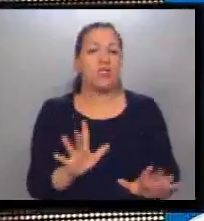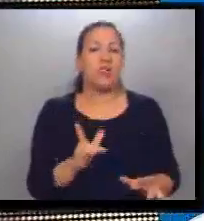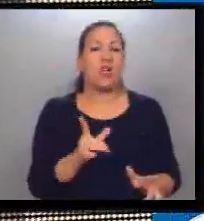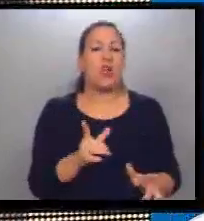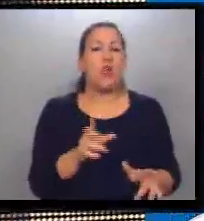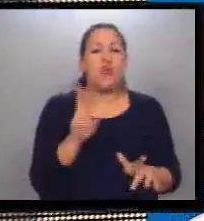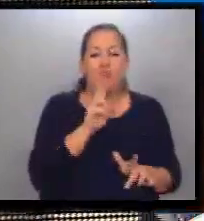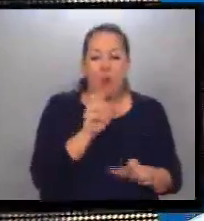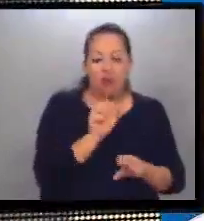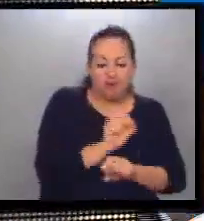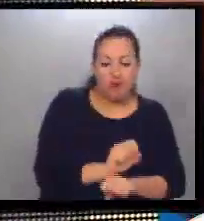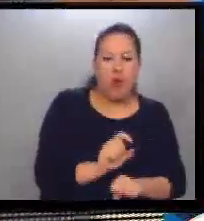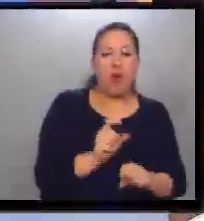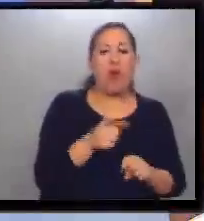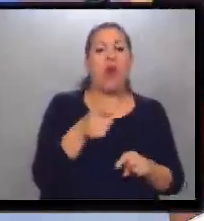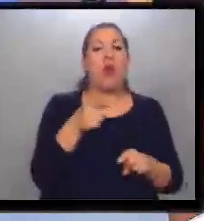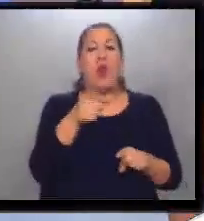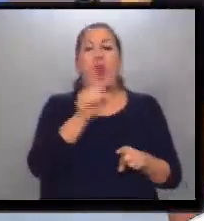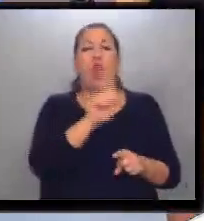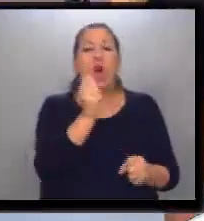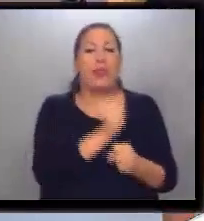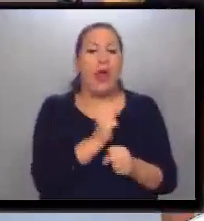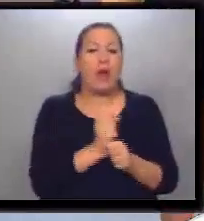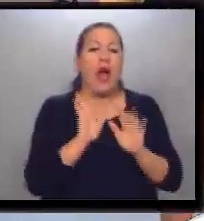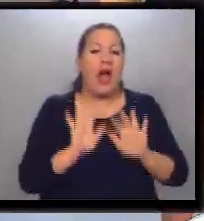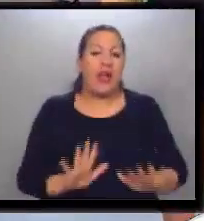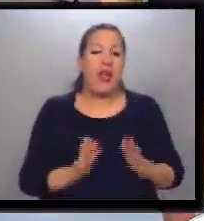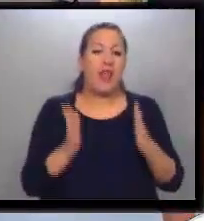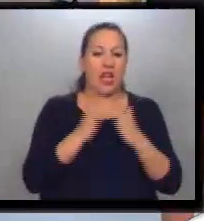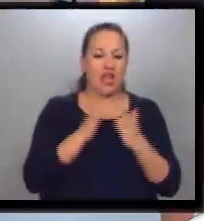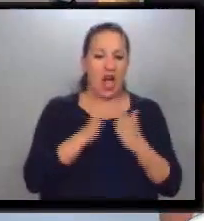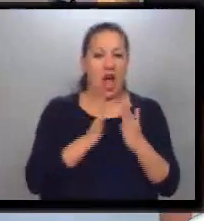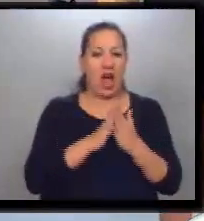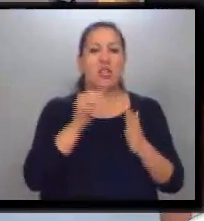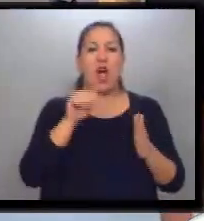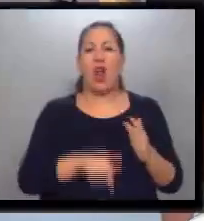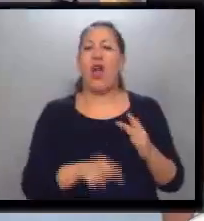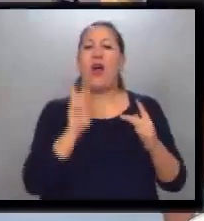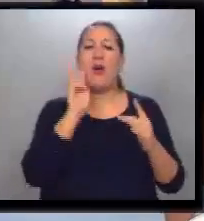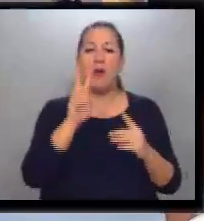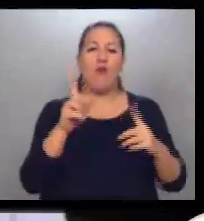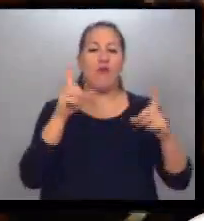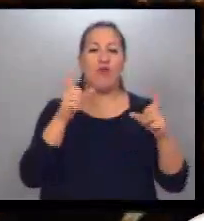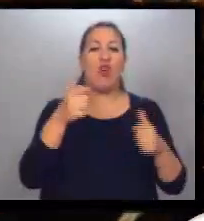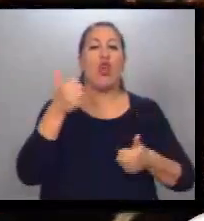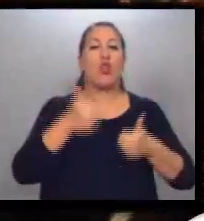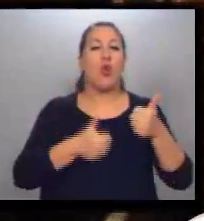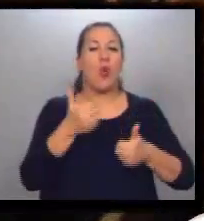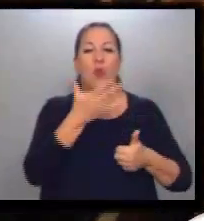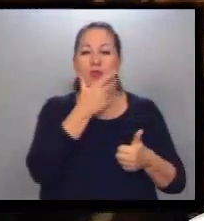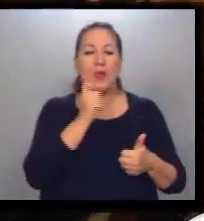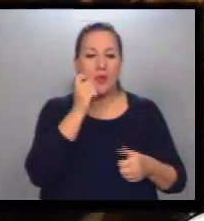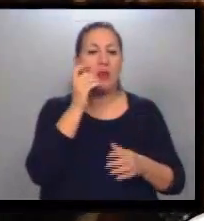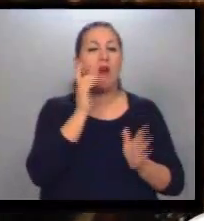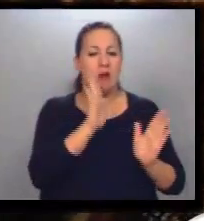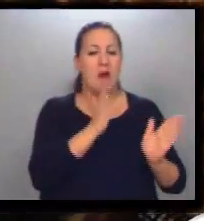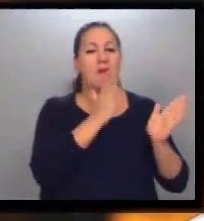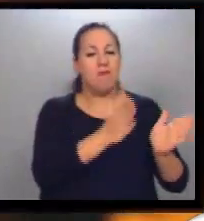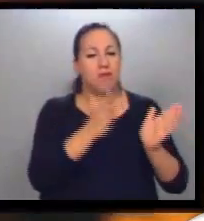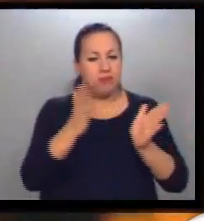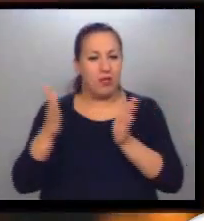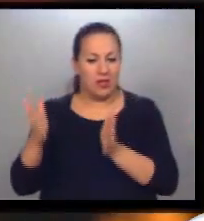que no desarrolla su profesión. Ahora les vamos a ver, hay fotos del concurso de bellezas. A ver, vamos por pasos, la historia. ¿Se conoce cuando ella